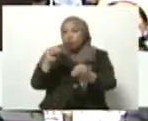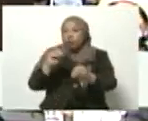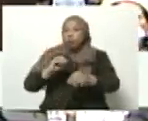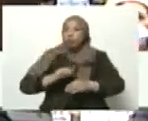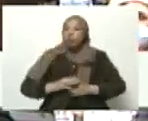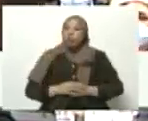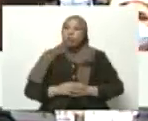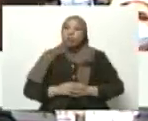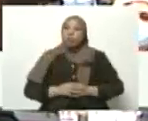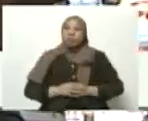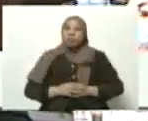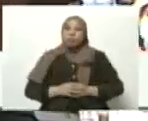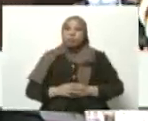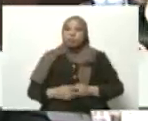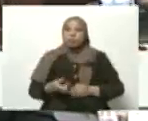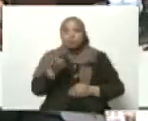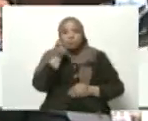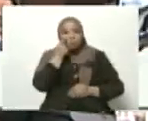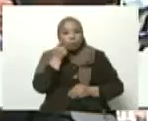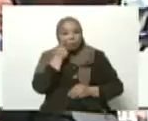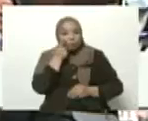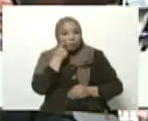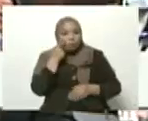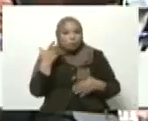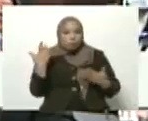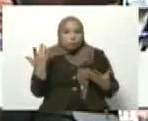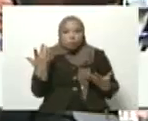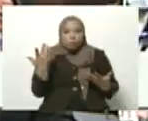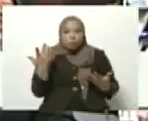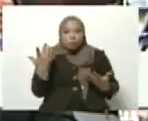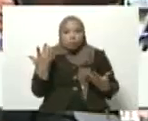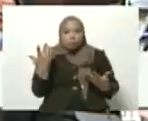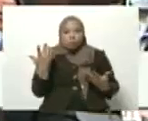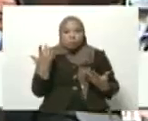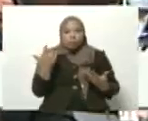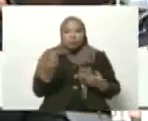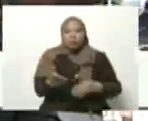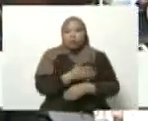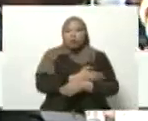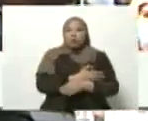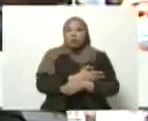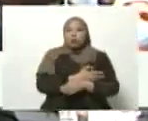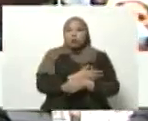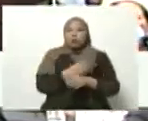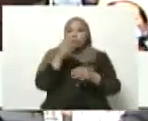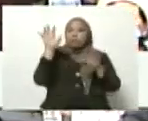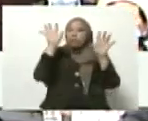indudablemente la alerta que usted hace se puede difuminar,